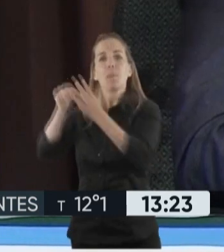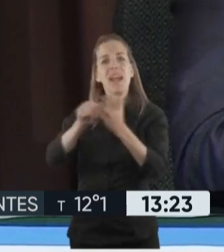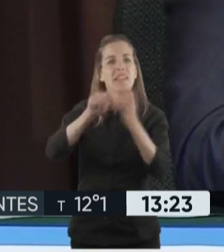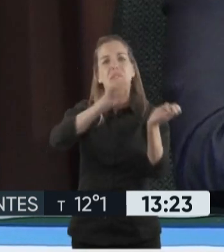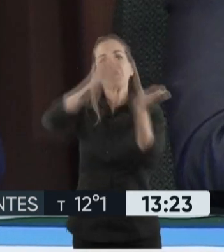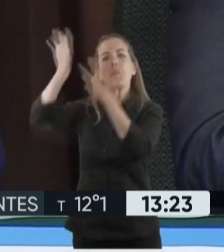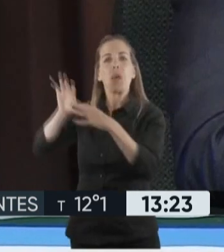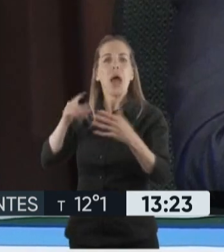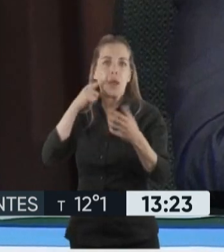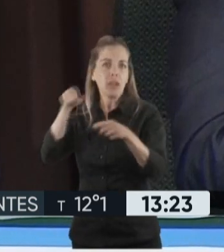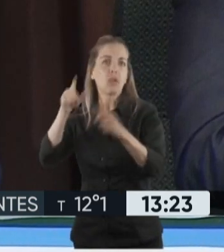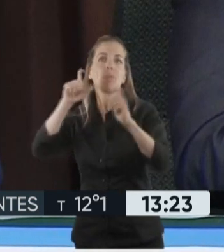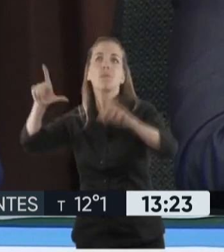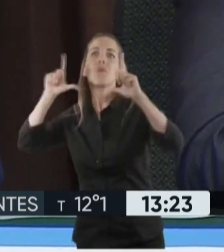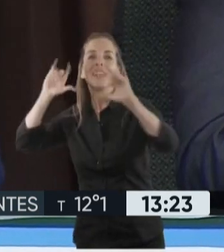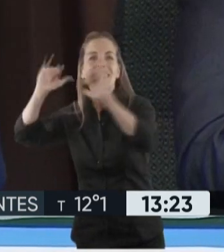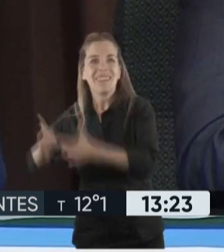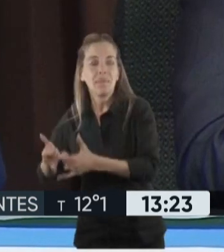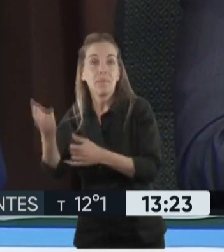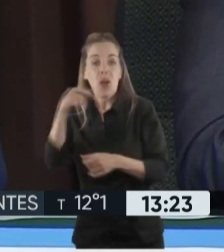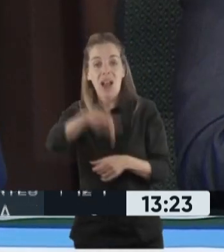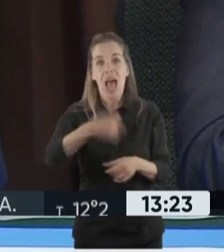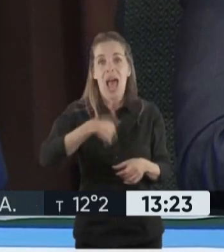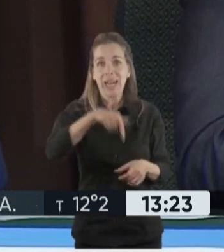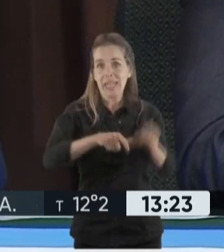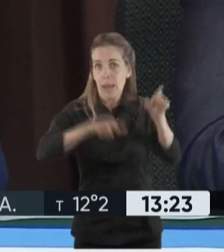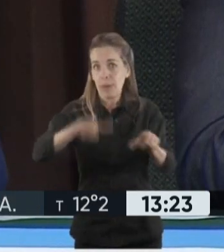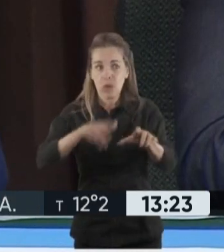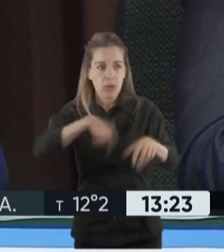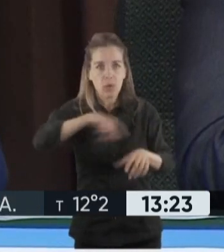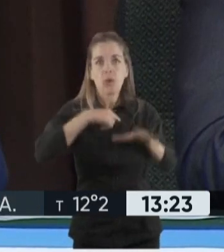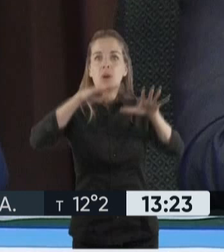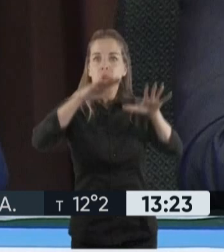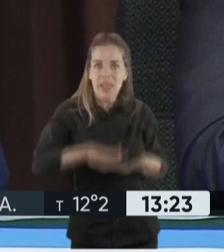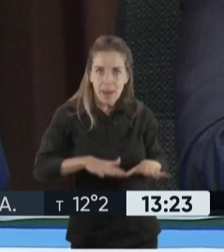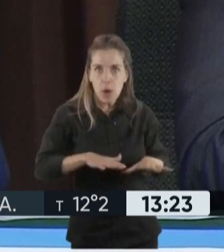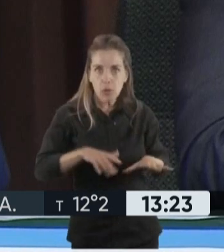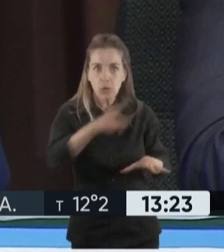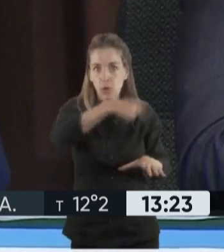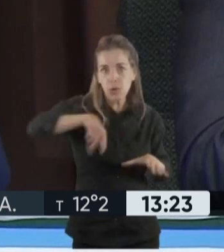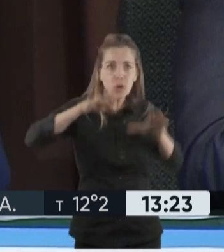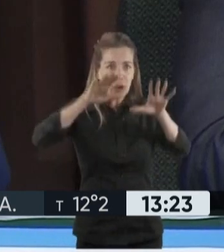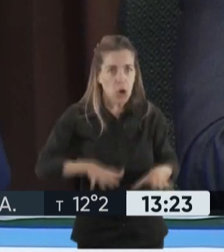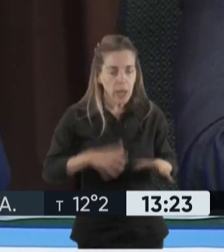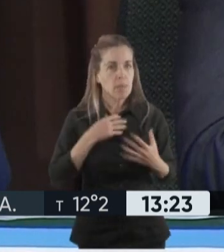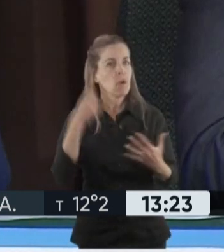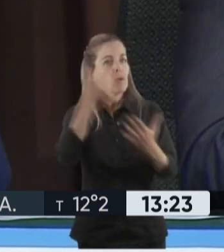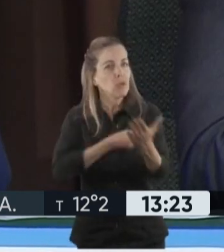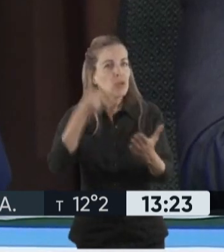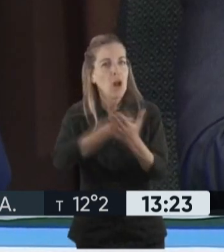en el mundo. Pero acá en Argentina, los que nos quedamos, a la pandemia le pusimos el